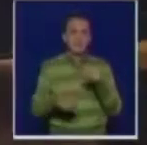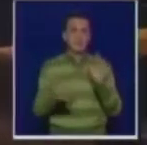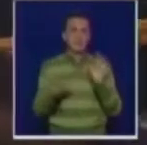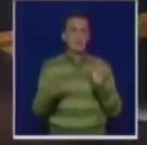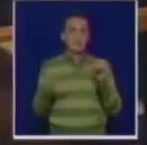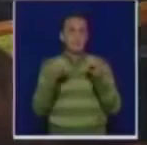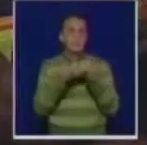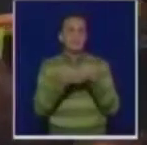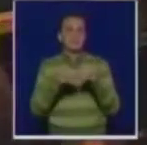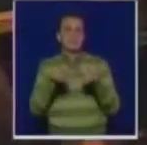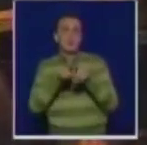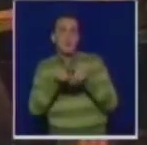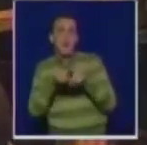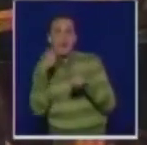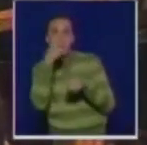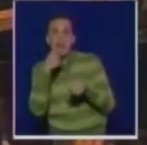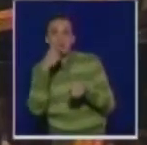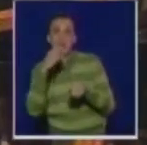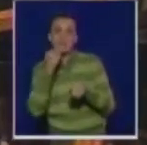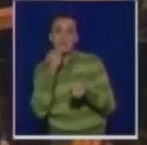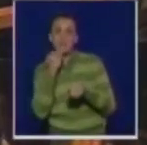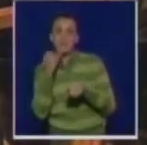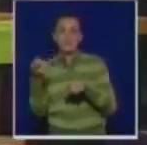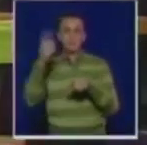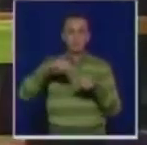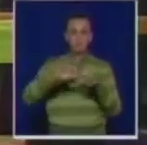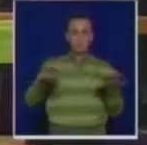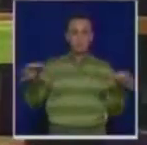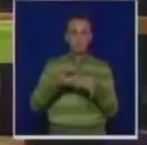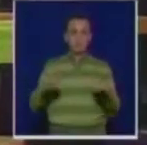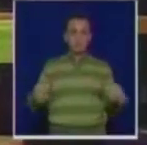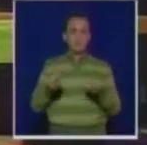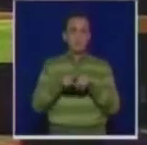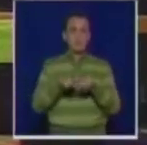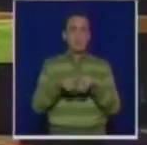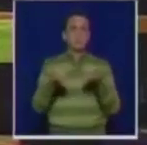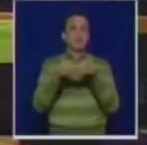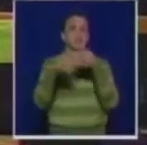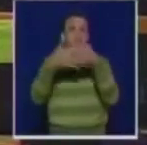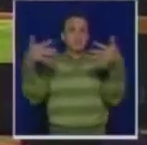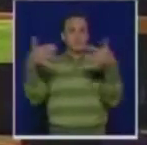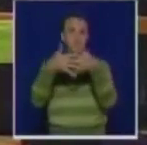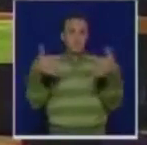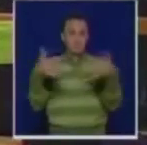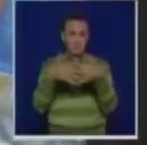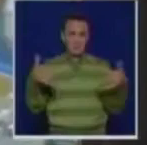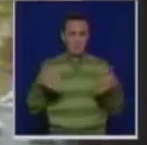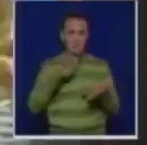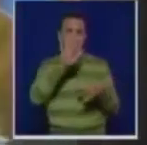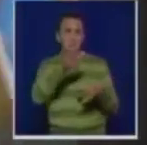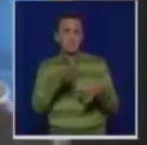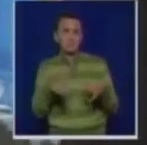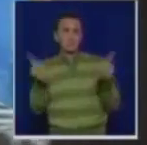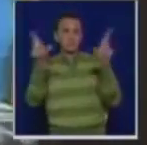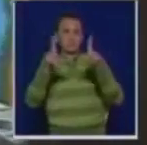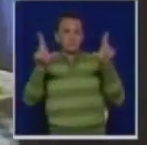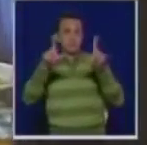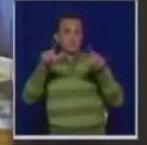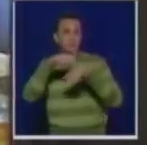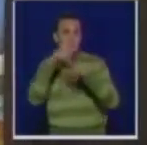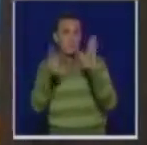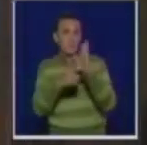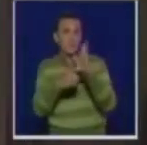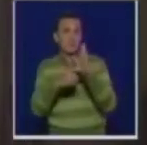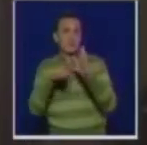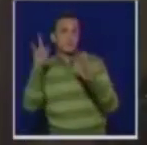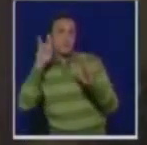que transcribe los parlamentos durante la programación, y finalmente el closed caption que aparece en la pantalla del televisor transcribiendo los contenidos sonoros de